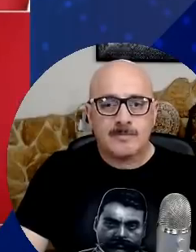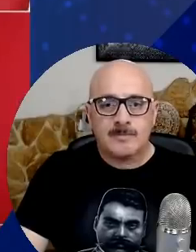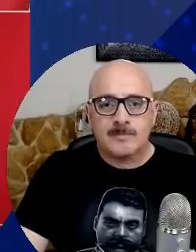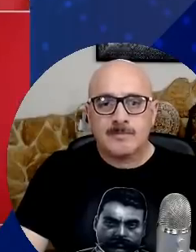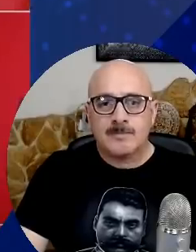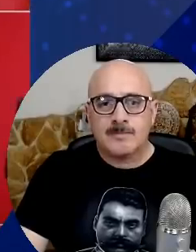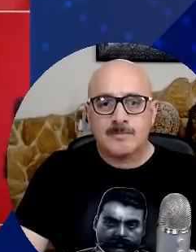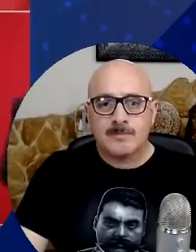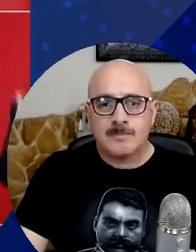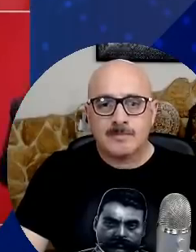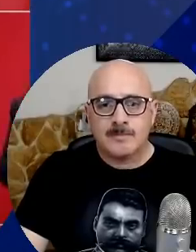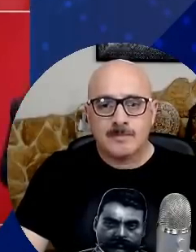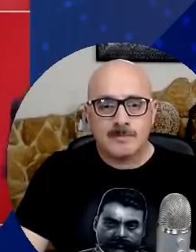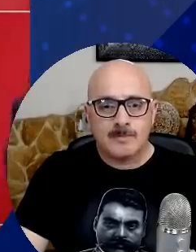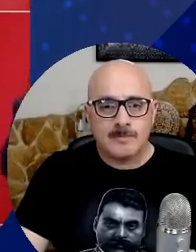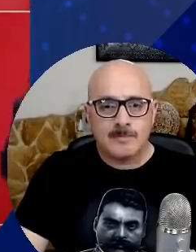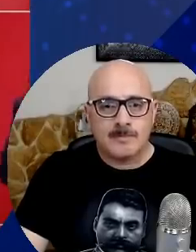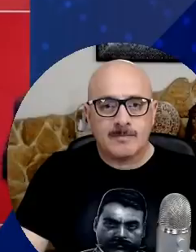proyectaron.